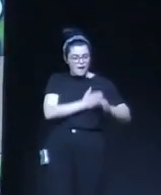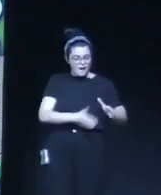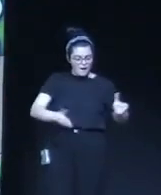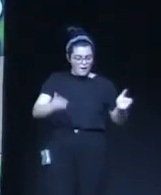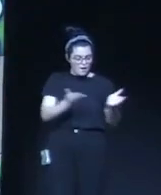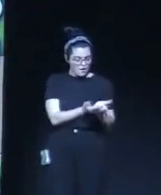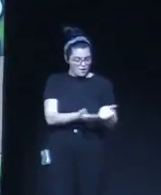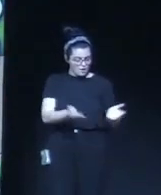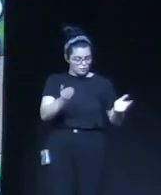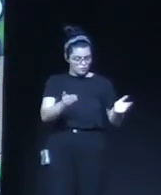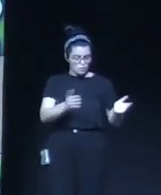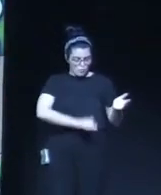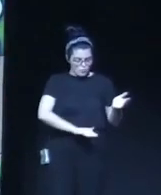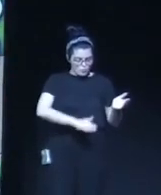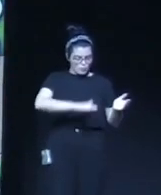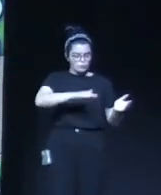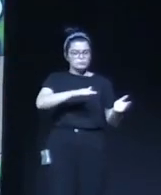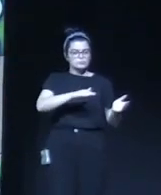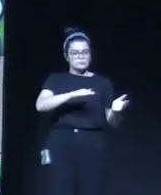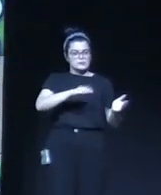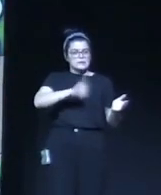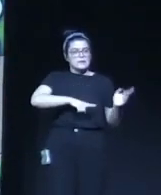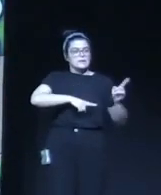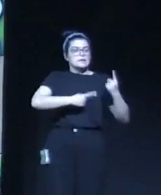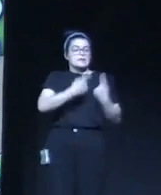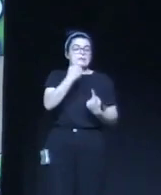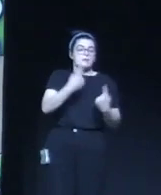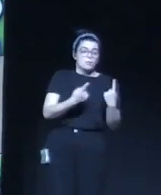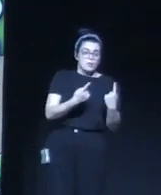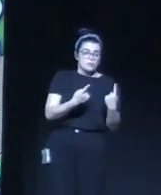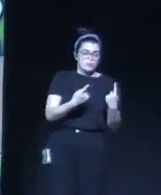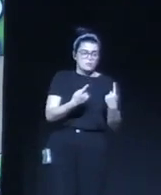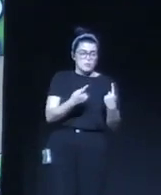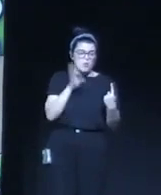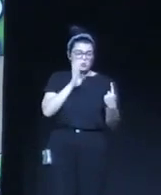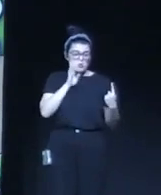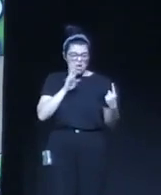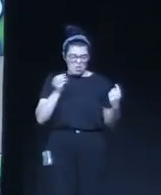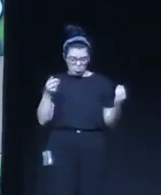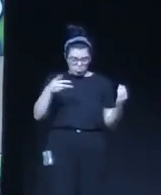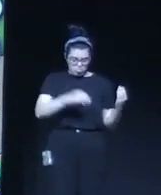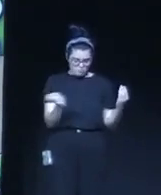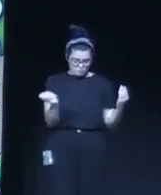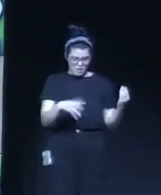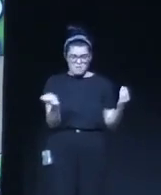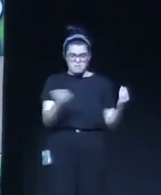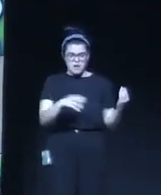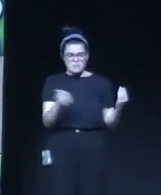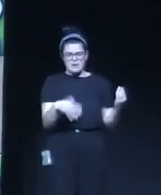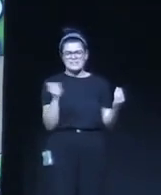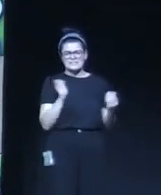cómo está lleno de agua. Y luego de vez en cuando hay vertidos. Hemos tenido bastantes el año